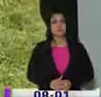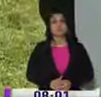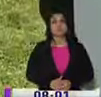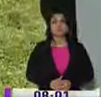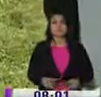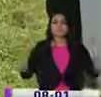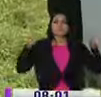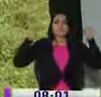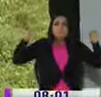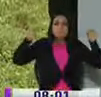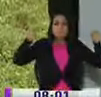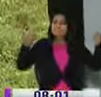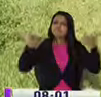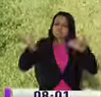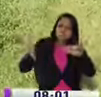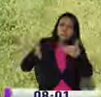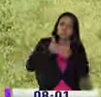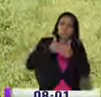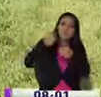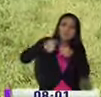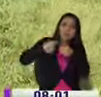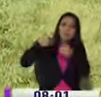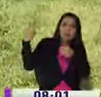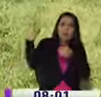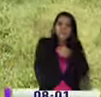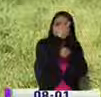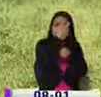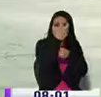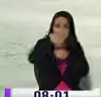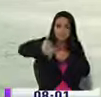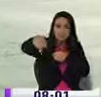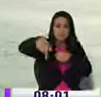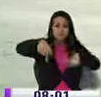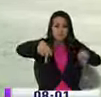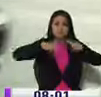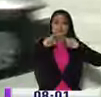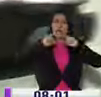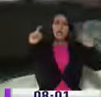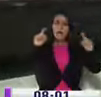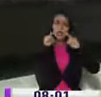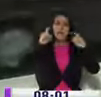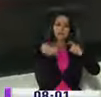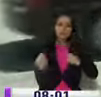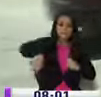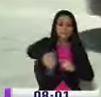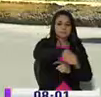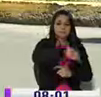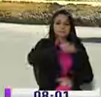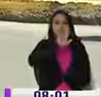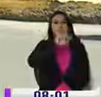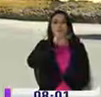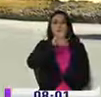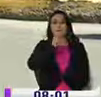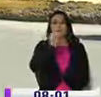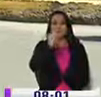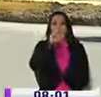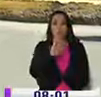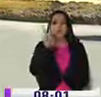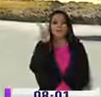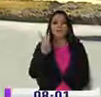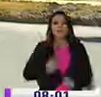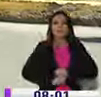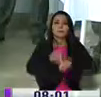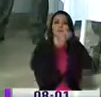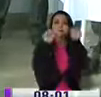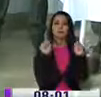Carteles en contra del proyecto Quito Cables y consignas en la misma línea se escuchaban en el redondel de la Rumi Urco la mañana de este viernes.